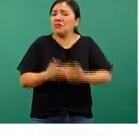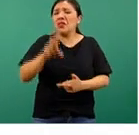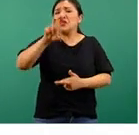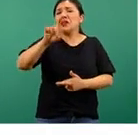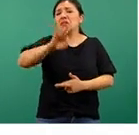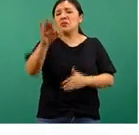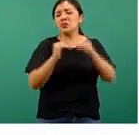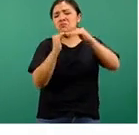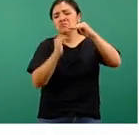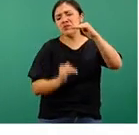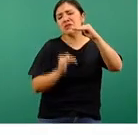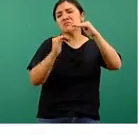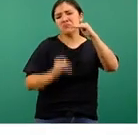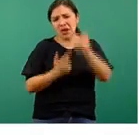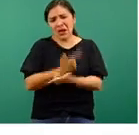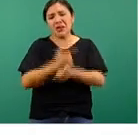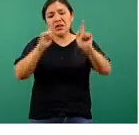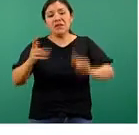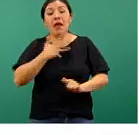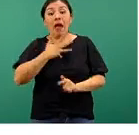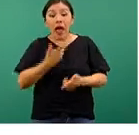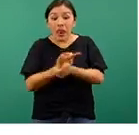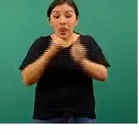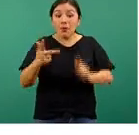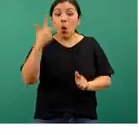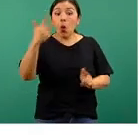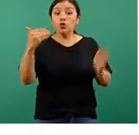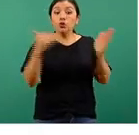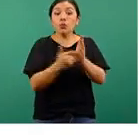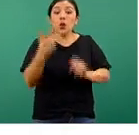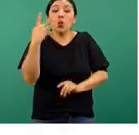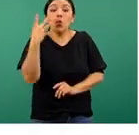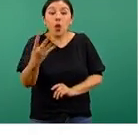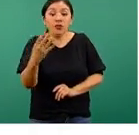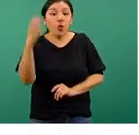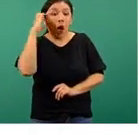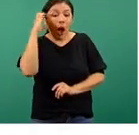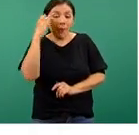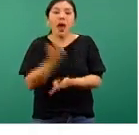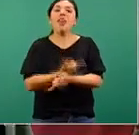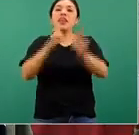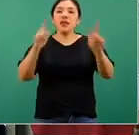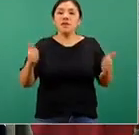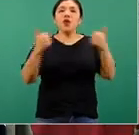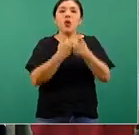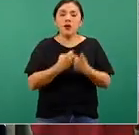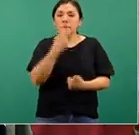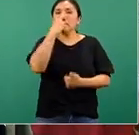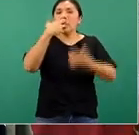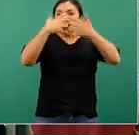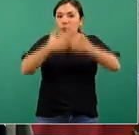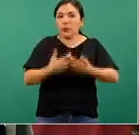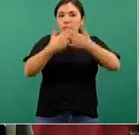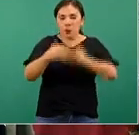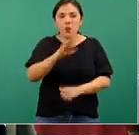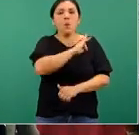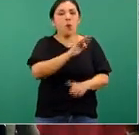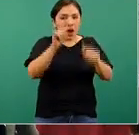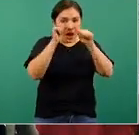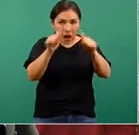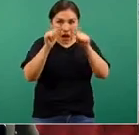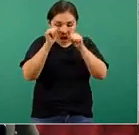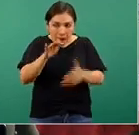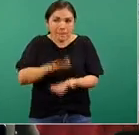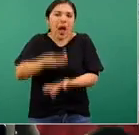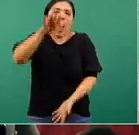30% de ocupación. 8.004 son las camas disponibles con ventilador en este momento para poder atender